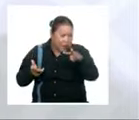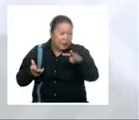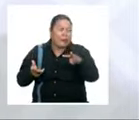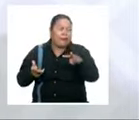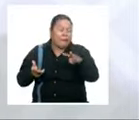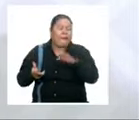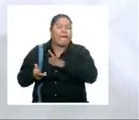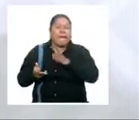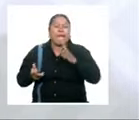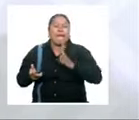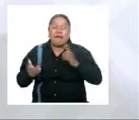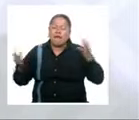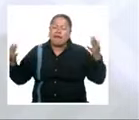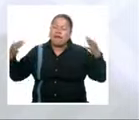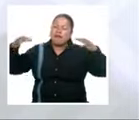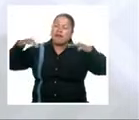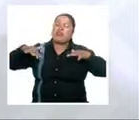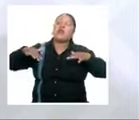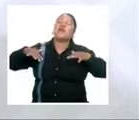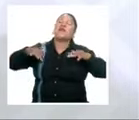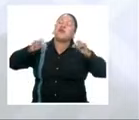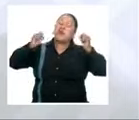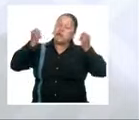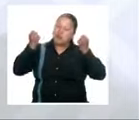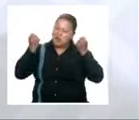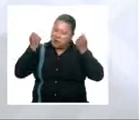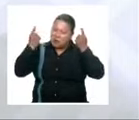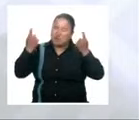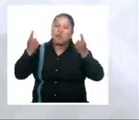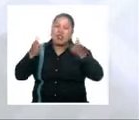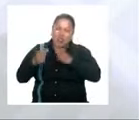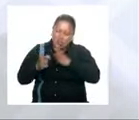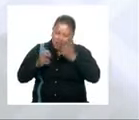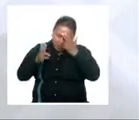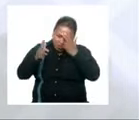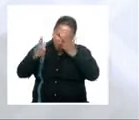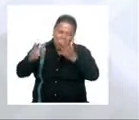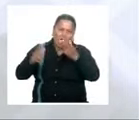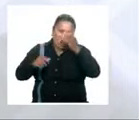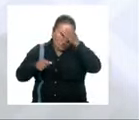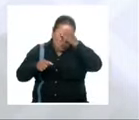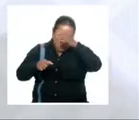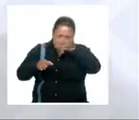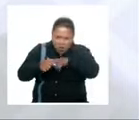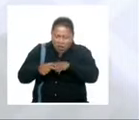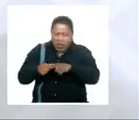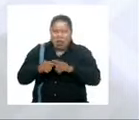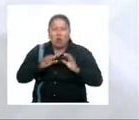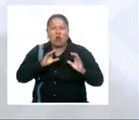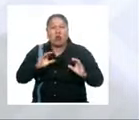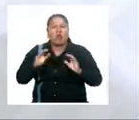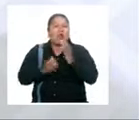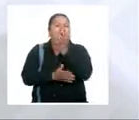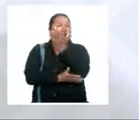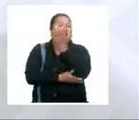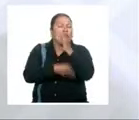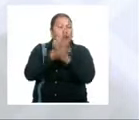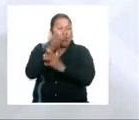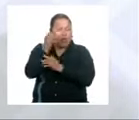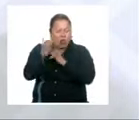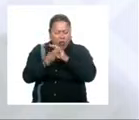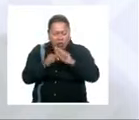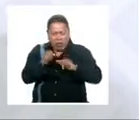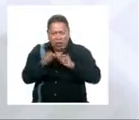sea admirado y que honre nuestro legado cultural, preserve nuestras riquezas naturales